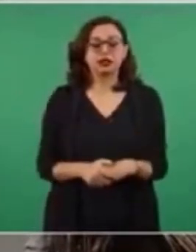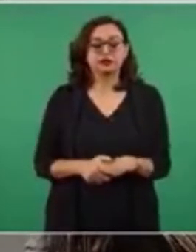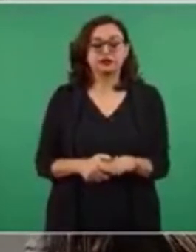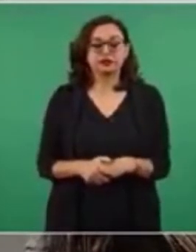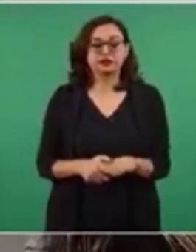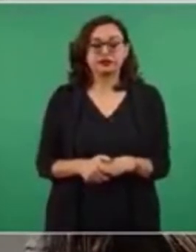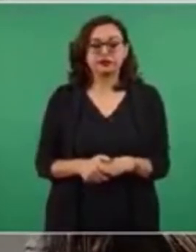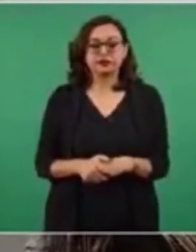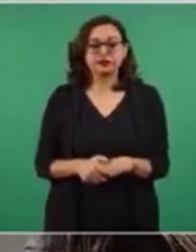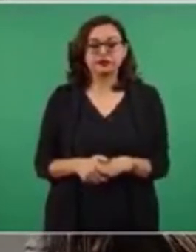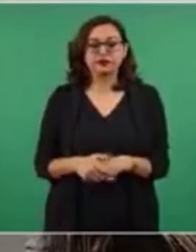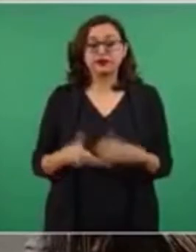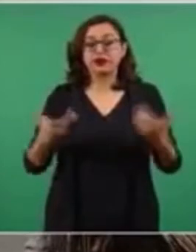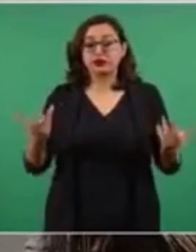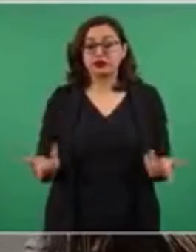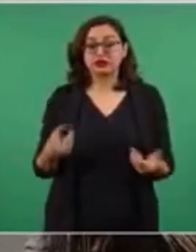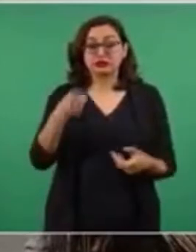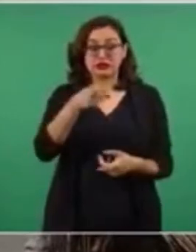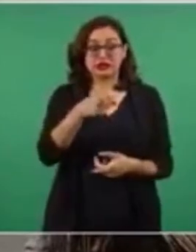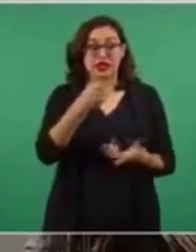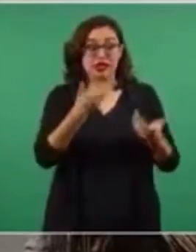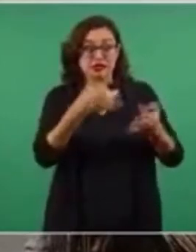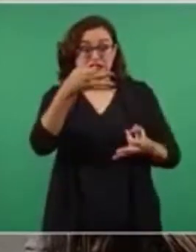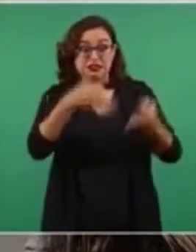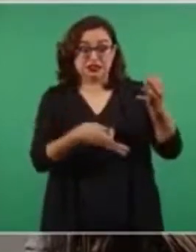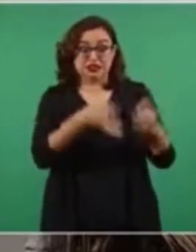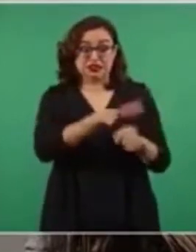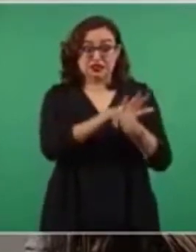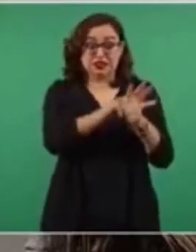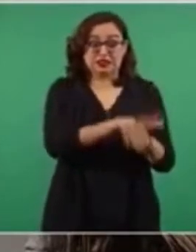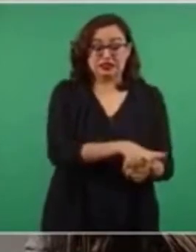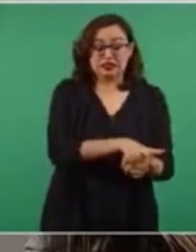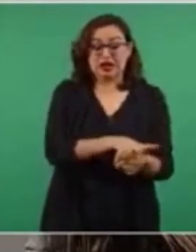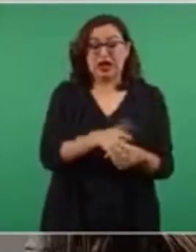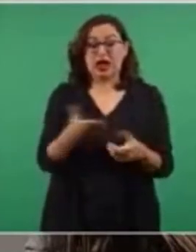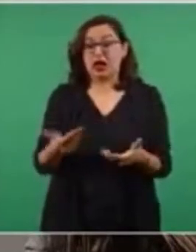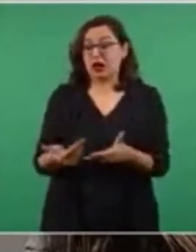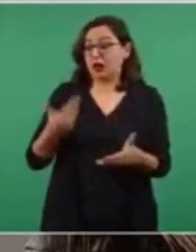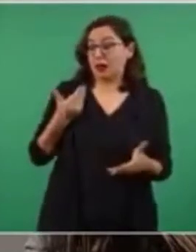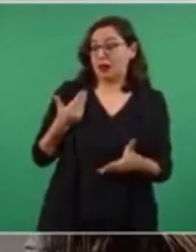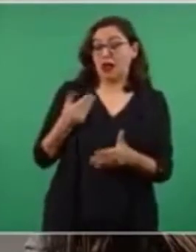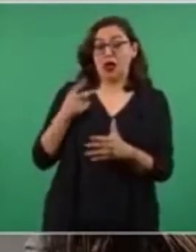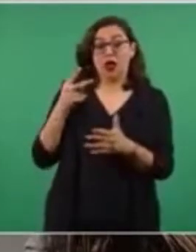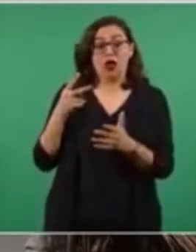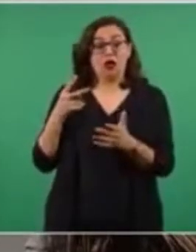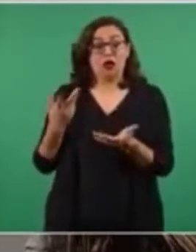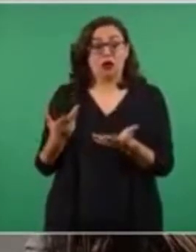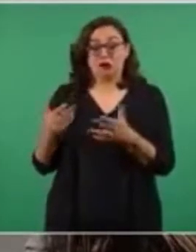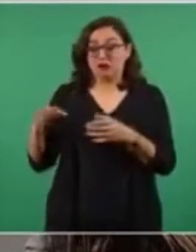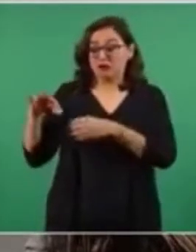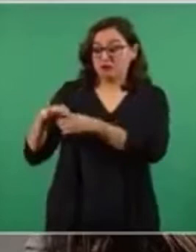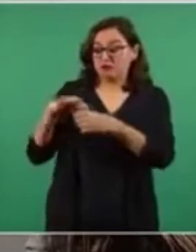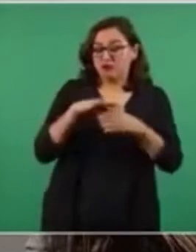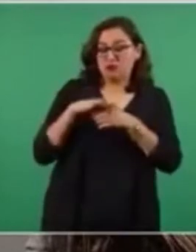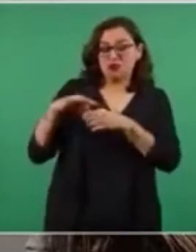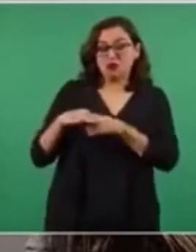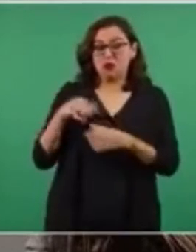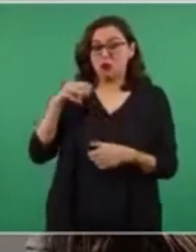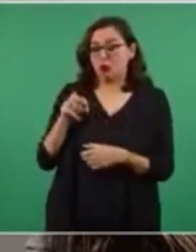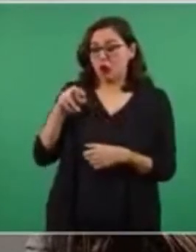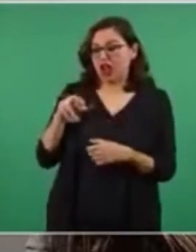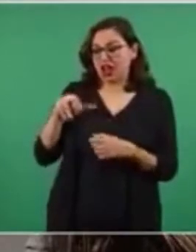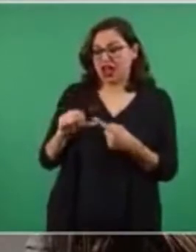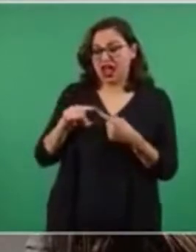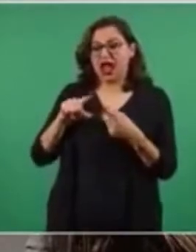tener es tenemos un momento institucional de presión sobre la Corte, tenemos unas elecciones intermedias en 21 en donde hay que